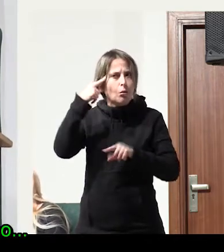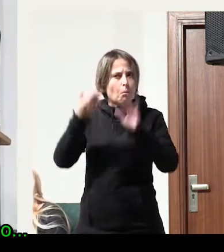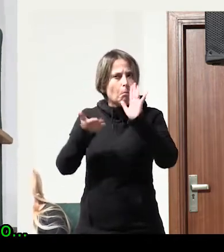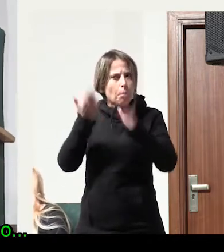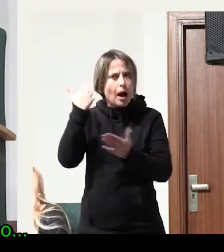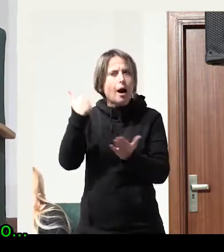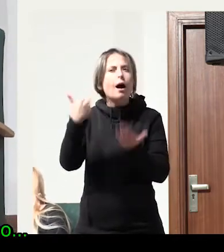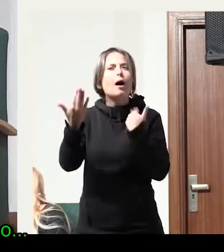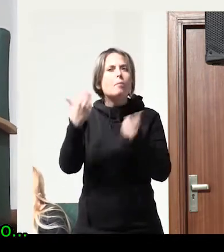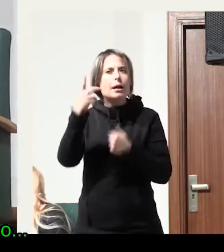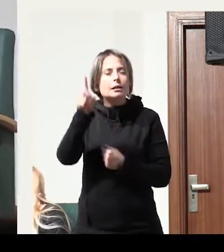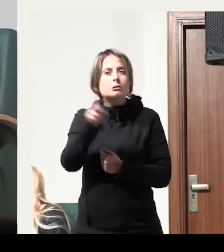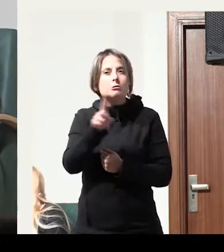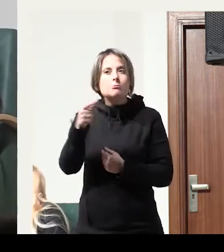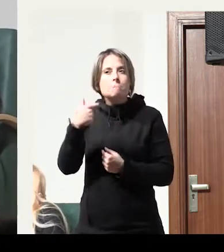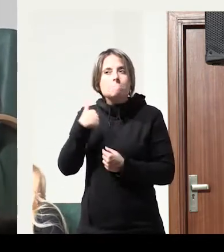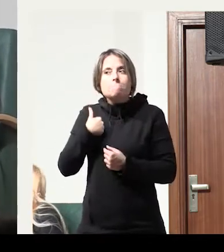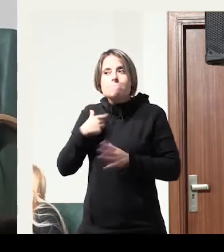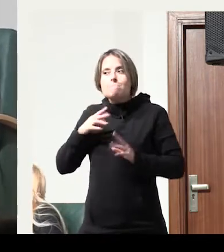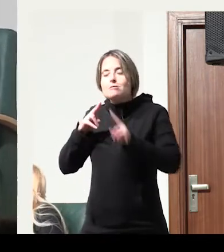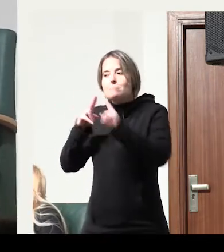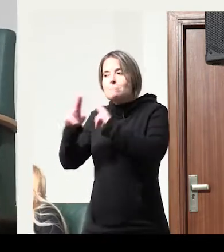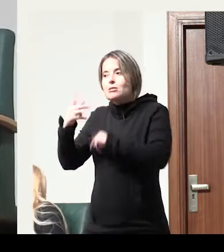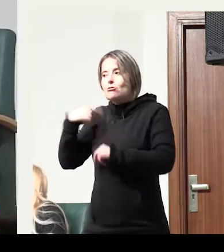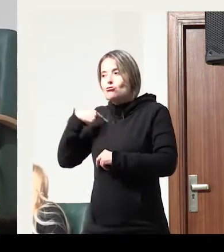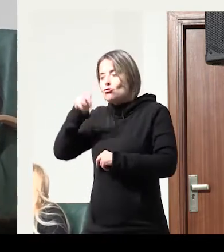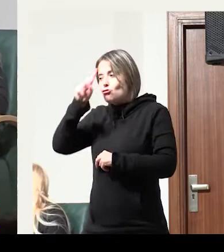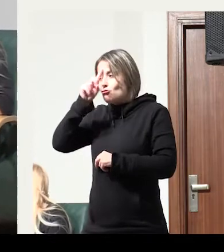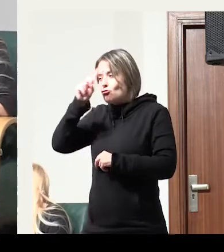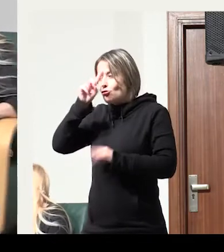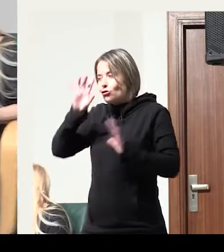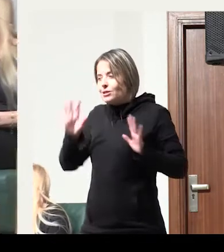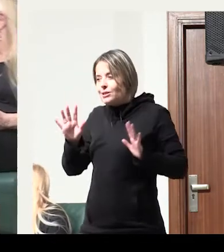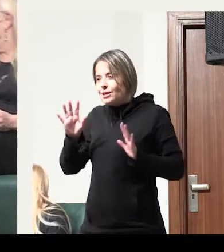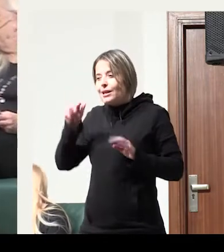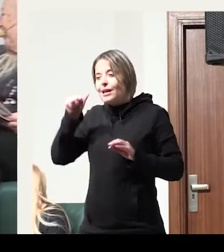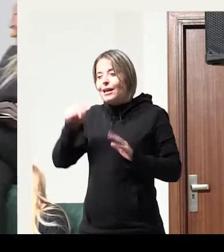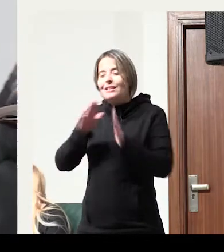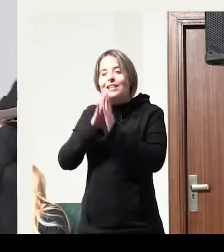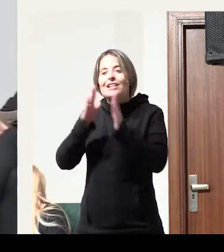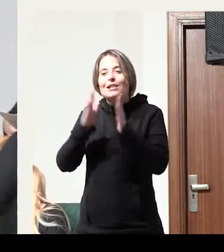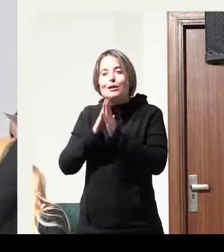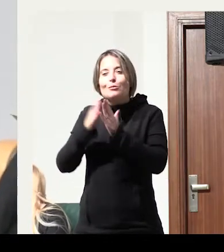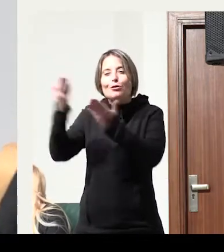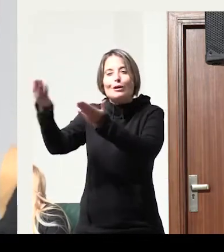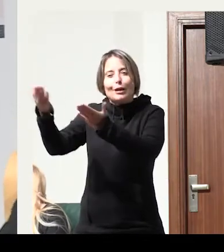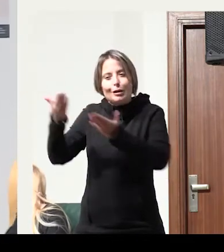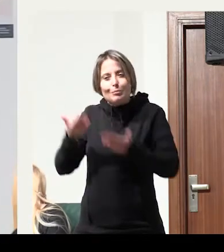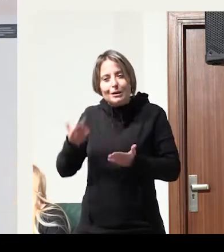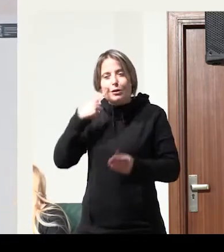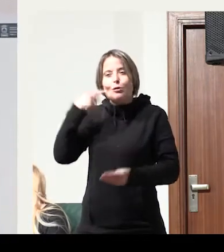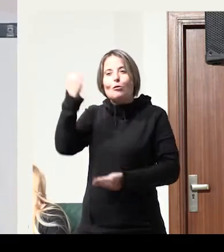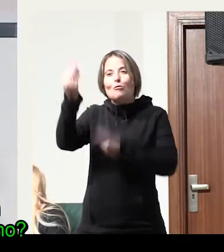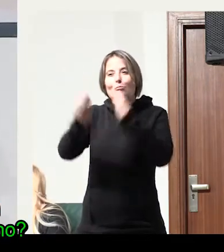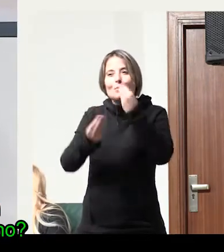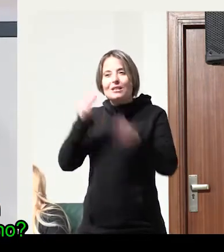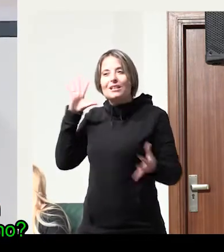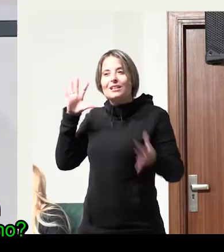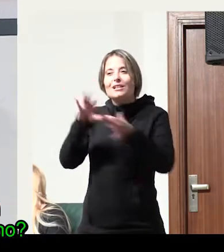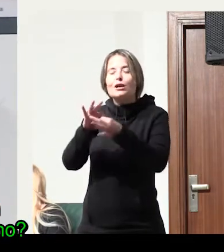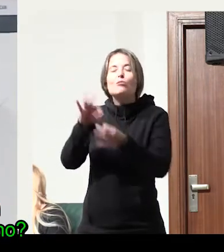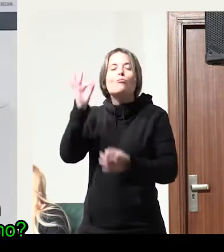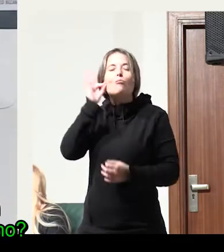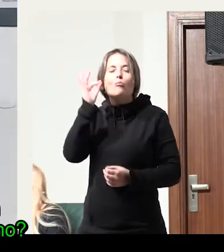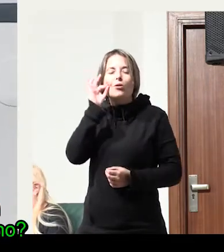No lo sé, porque yo no he hecho una. Este libro es una invitación a pensar sobre cuestiones que tienen que ver con las mujeres viejas y es una